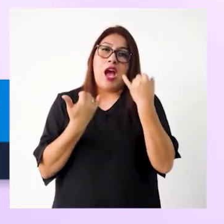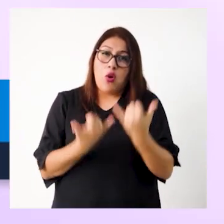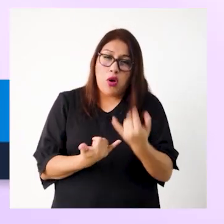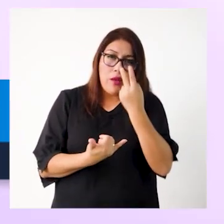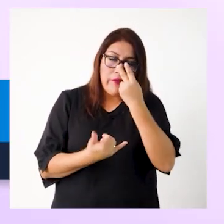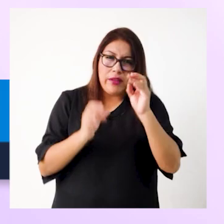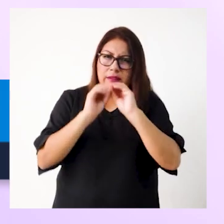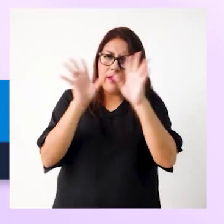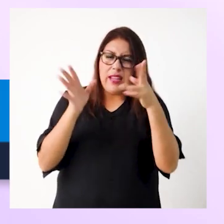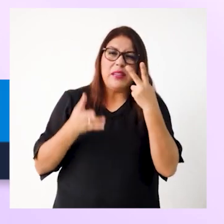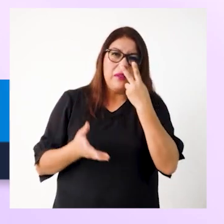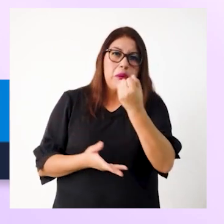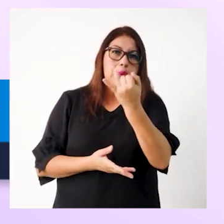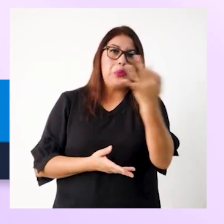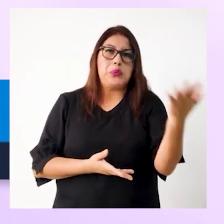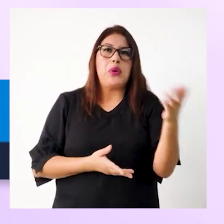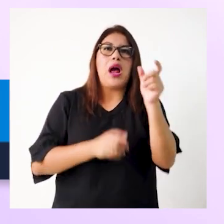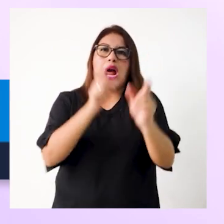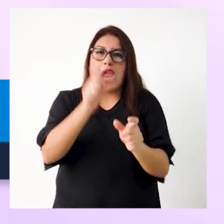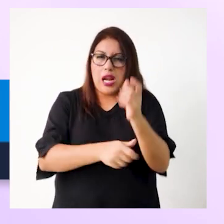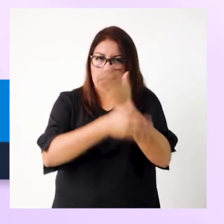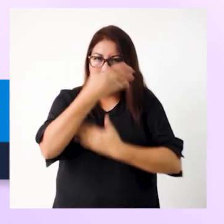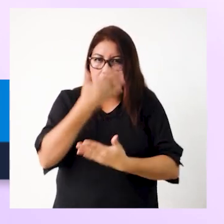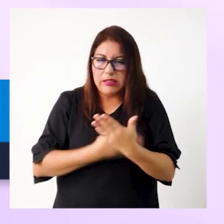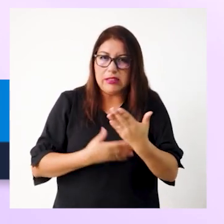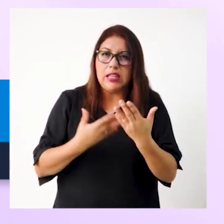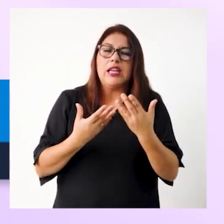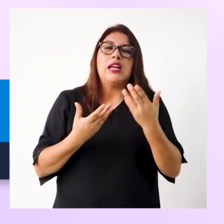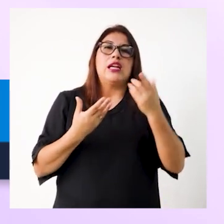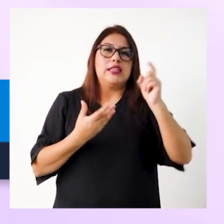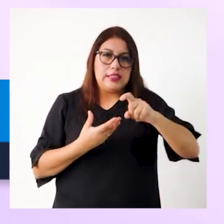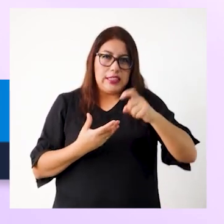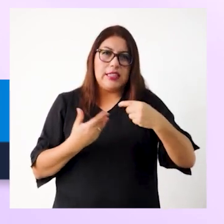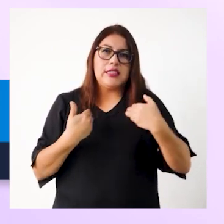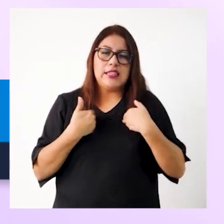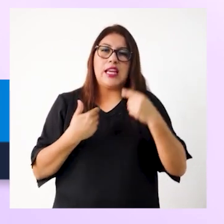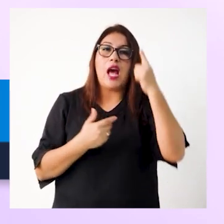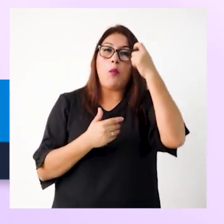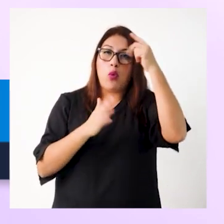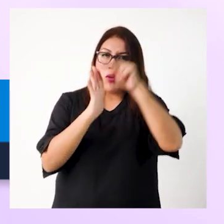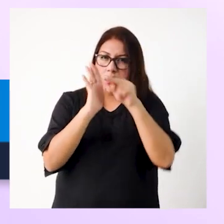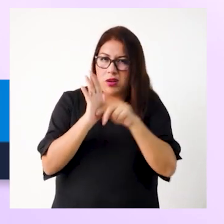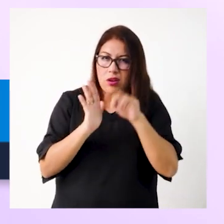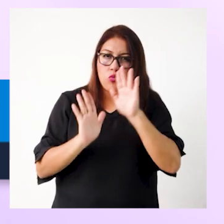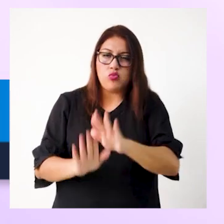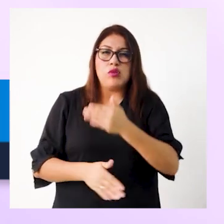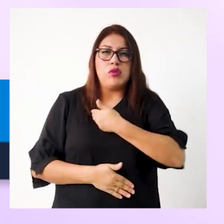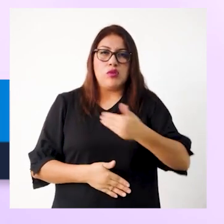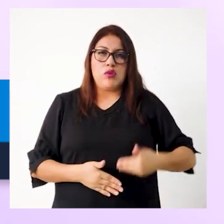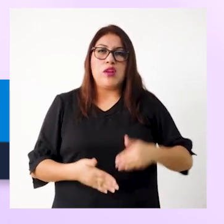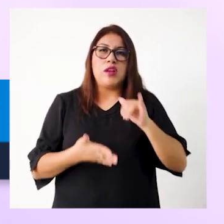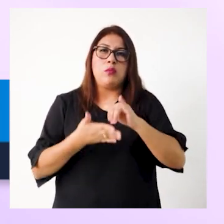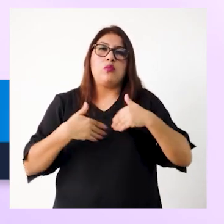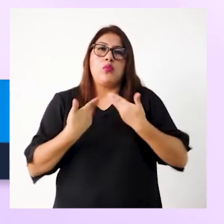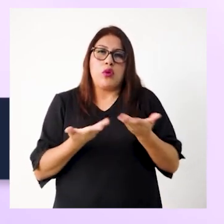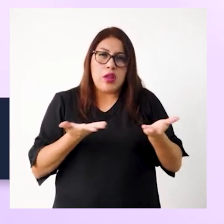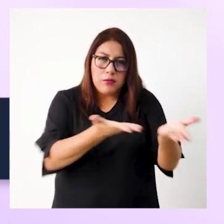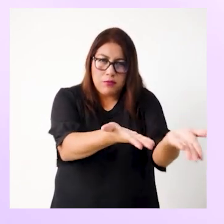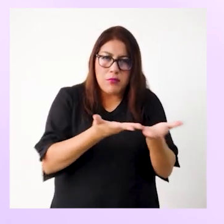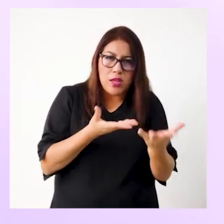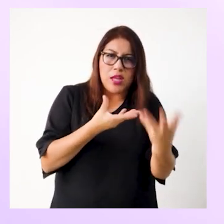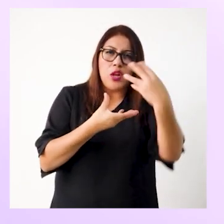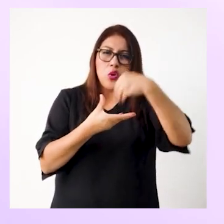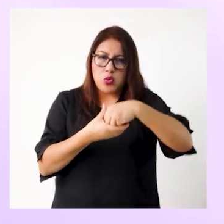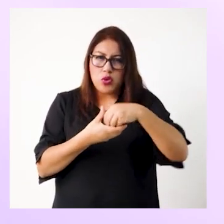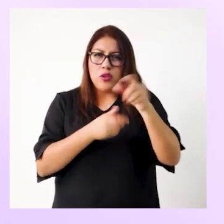existen millones de personas que tienen algún tipo de discapacidad y por ende deberían existir políticas de Estado que permitan que estas personas sean